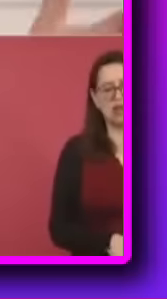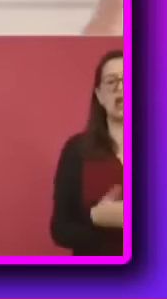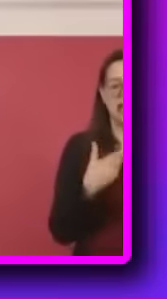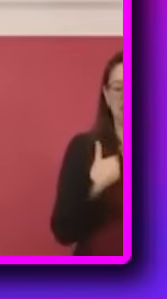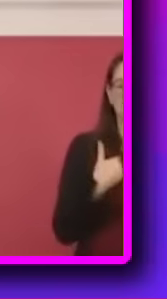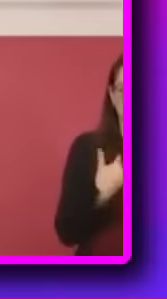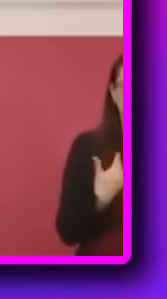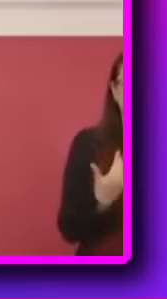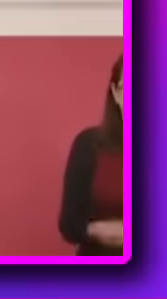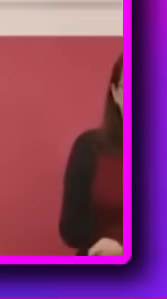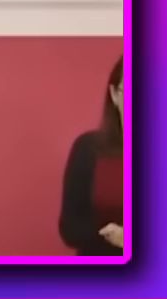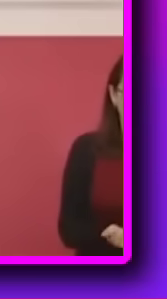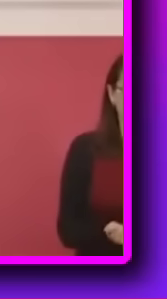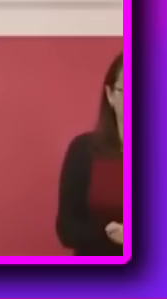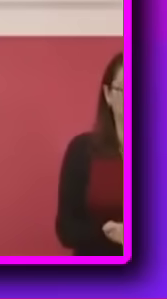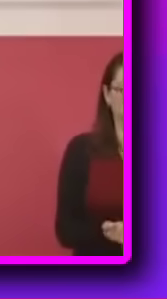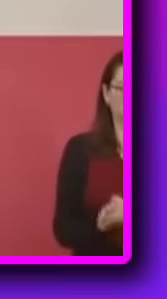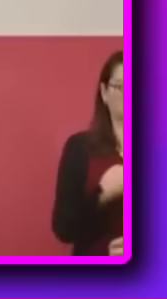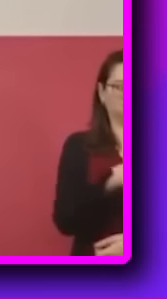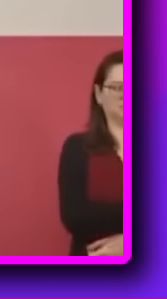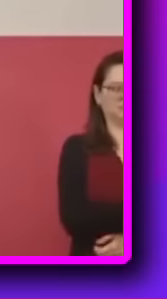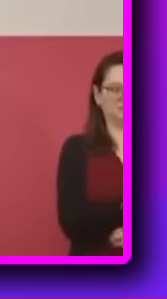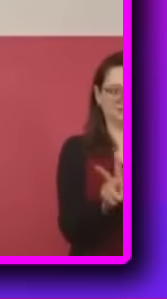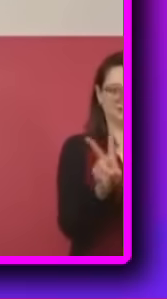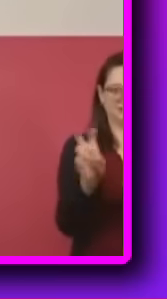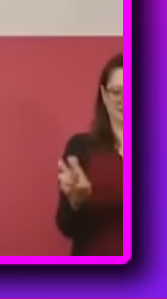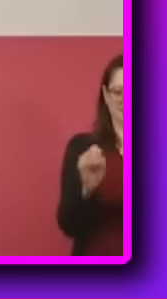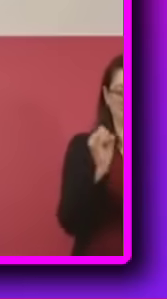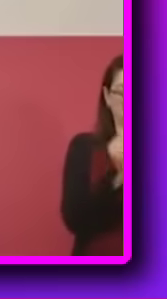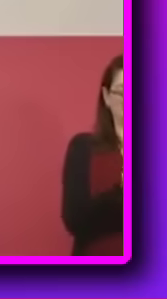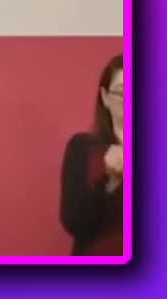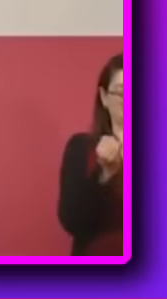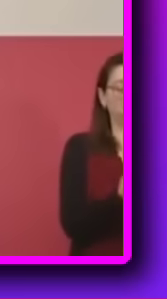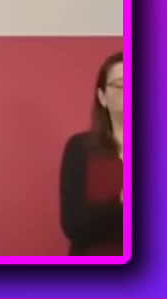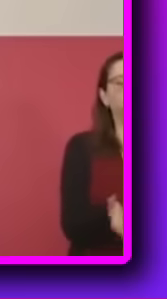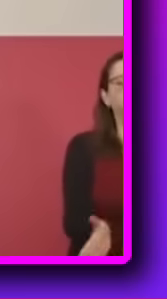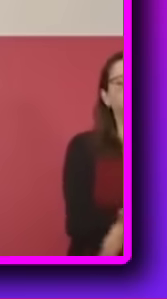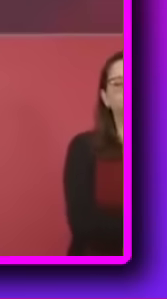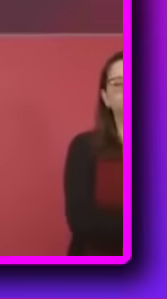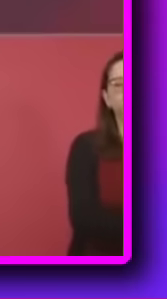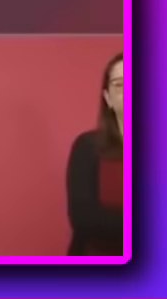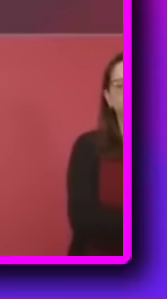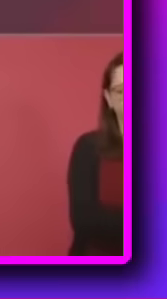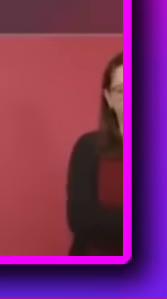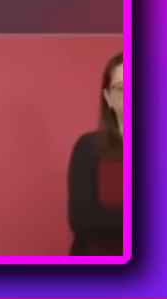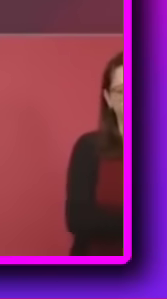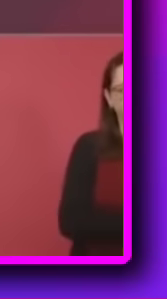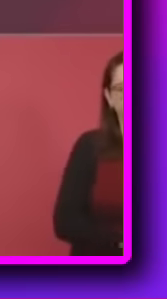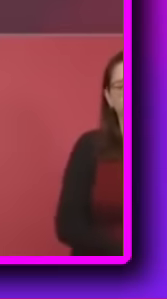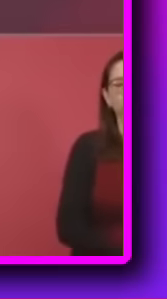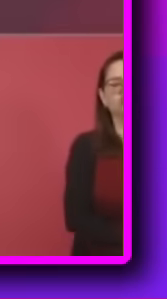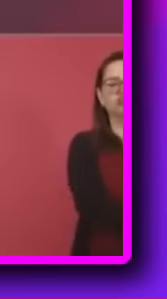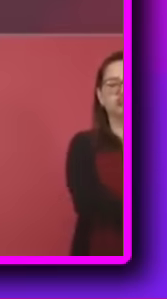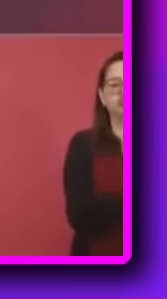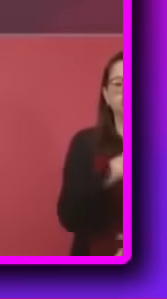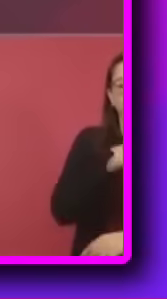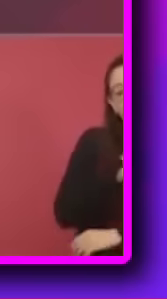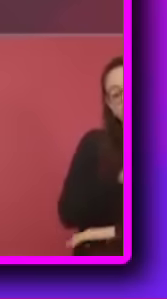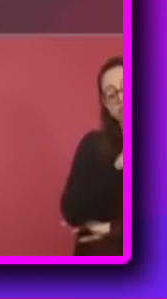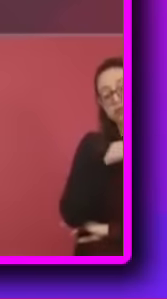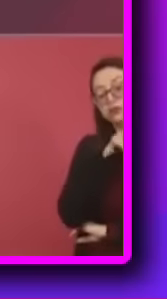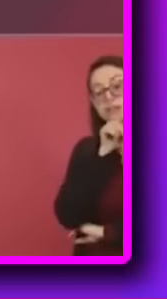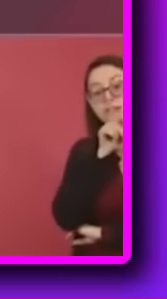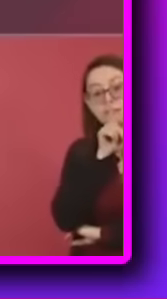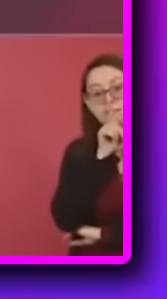vida, nunca. Ni él, ni sus hijos, ni su familia. López Obrador no sabe lo que es pagar impuestos